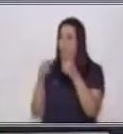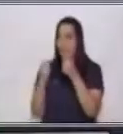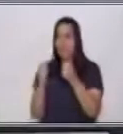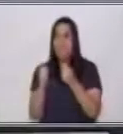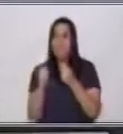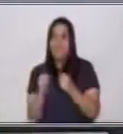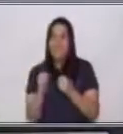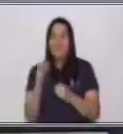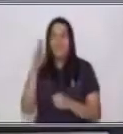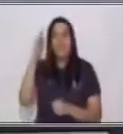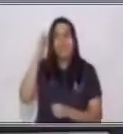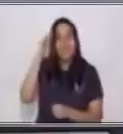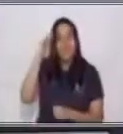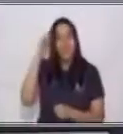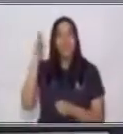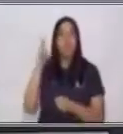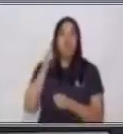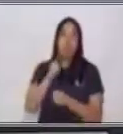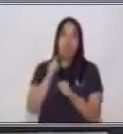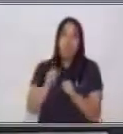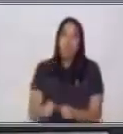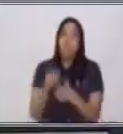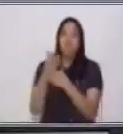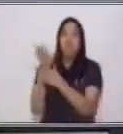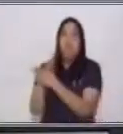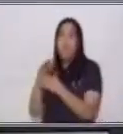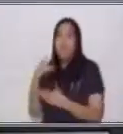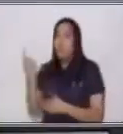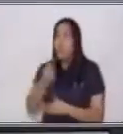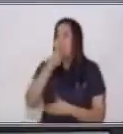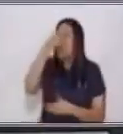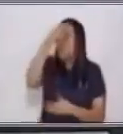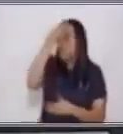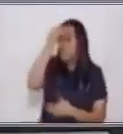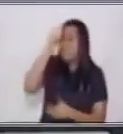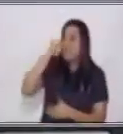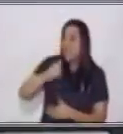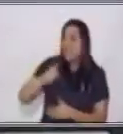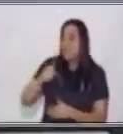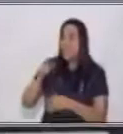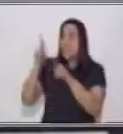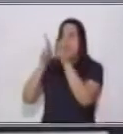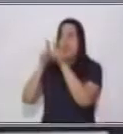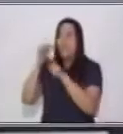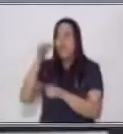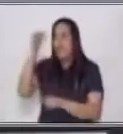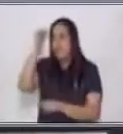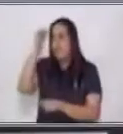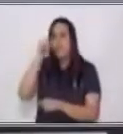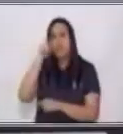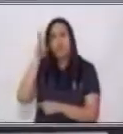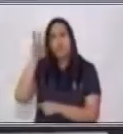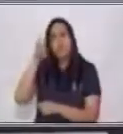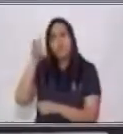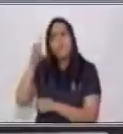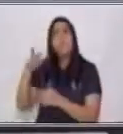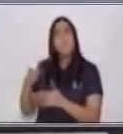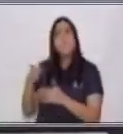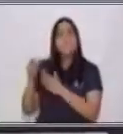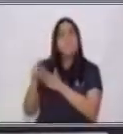bien los pares ordenados. Y entonces nos queda 3 por 4, 12/16, 7 por 3,